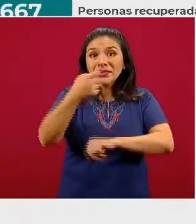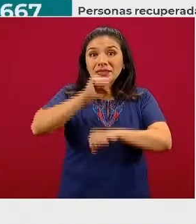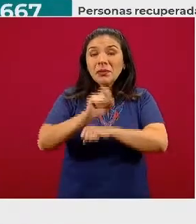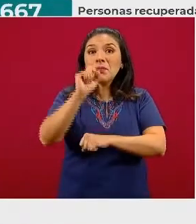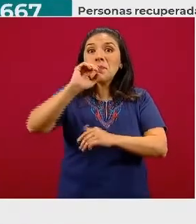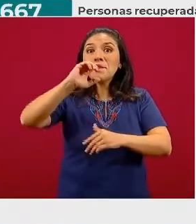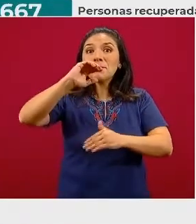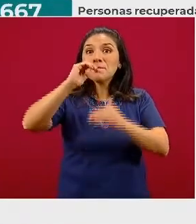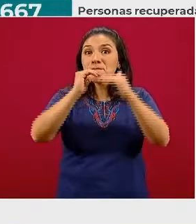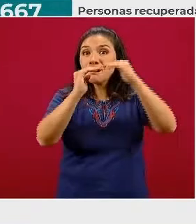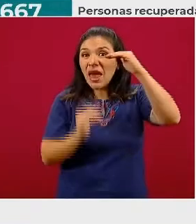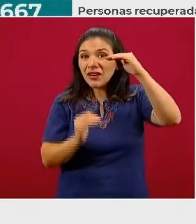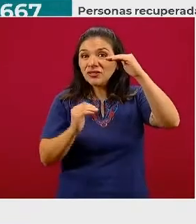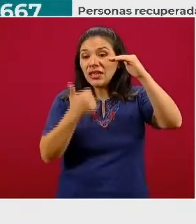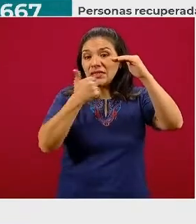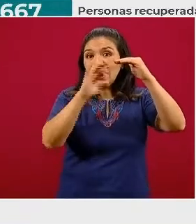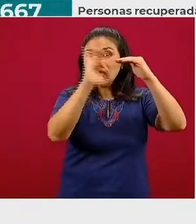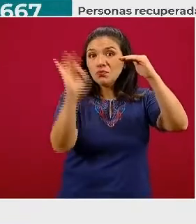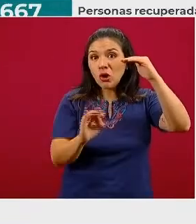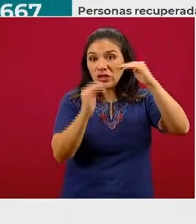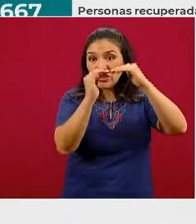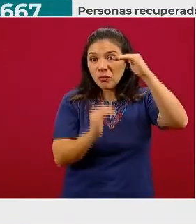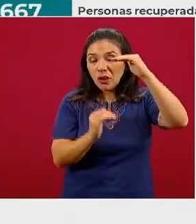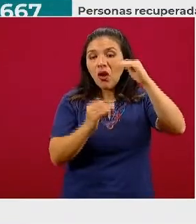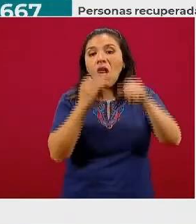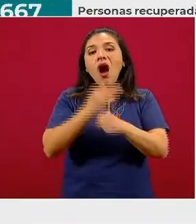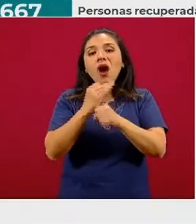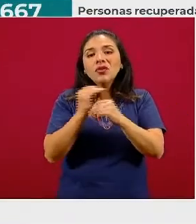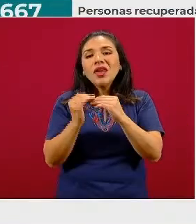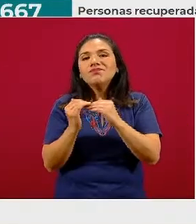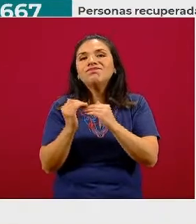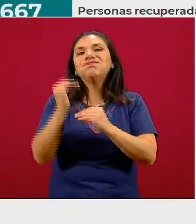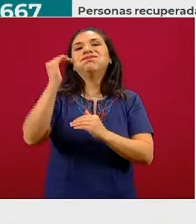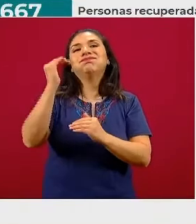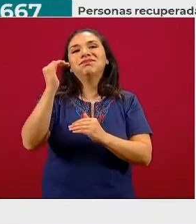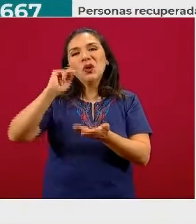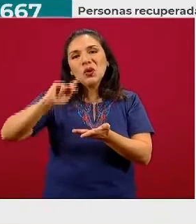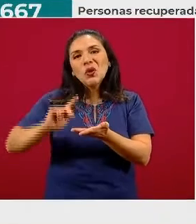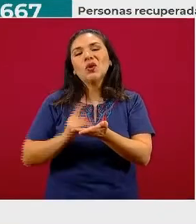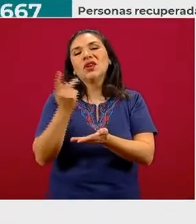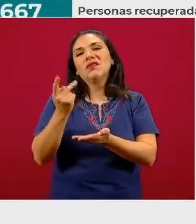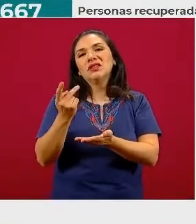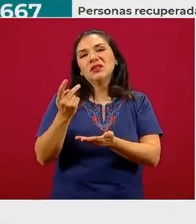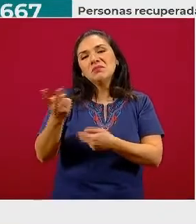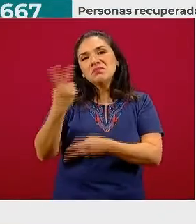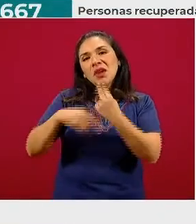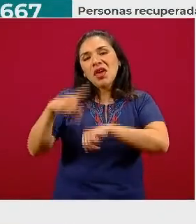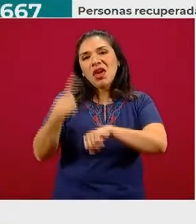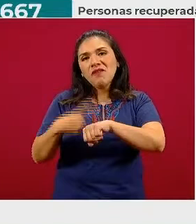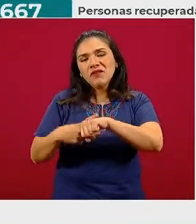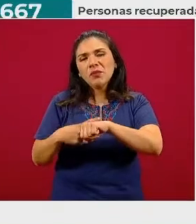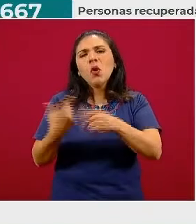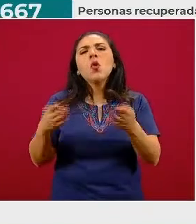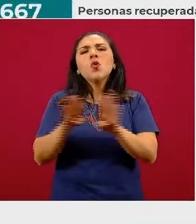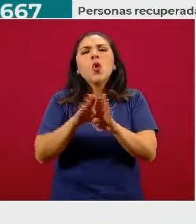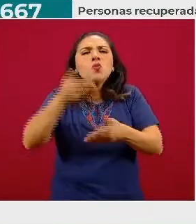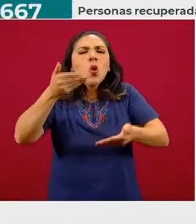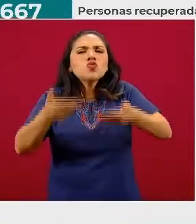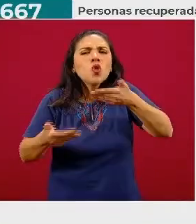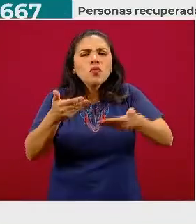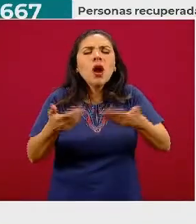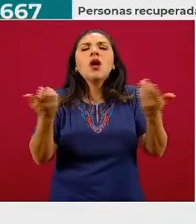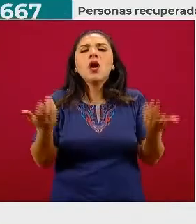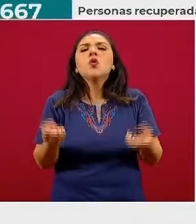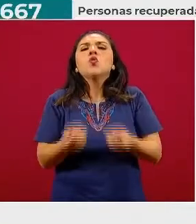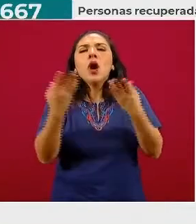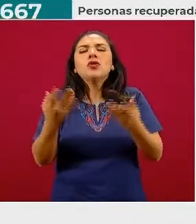una reducción de 6% a un aumento en el número de casos. ¿En qué comparación? En el número de